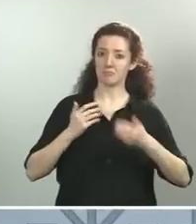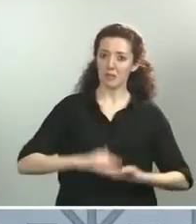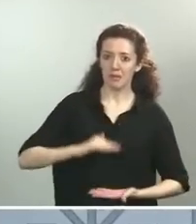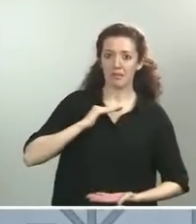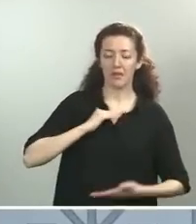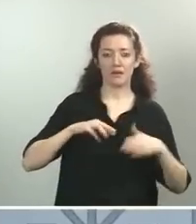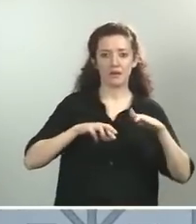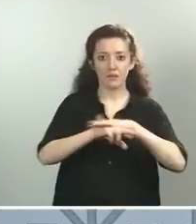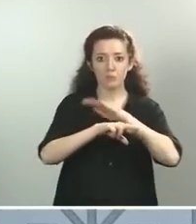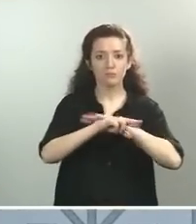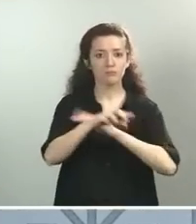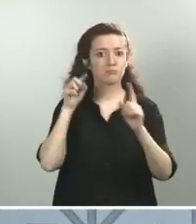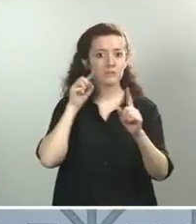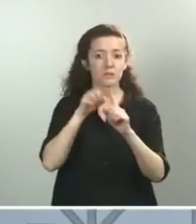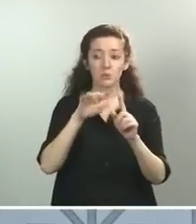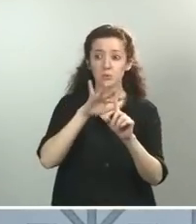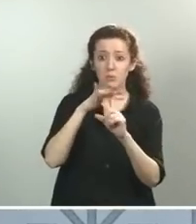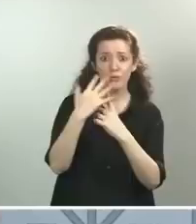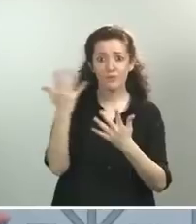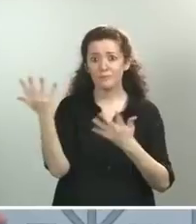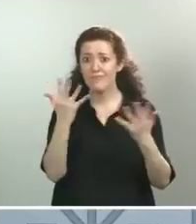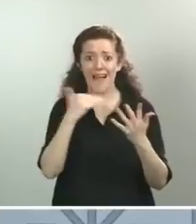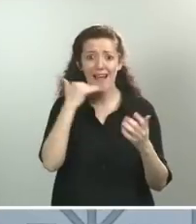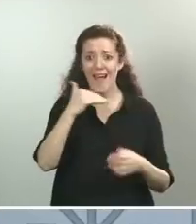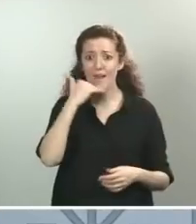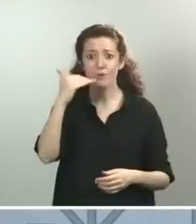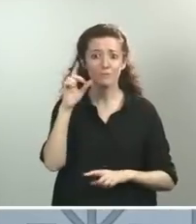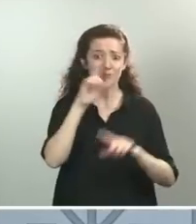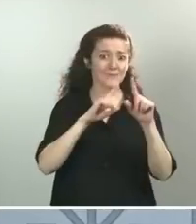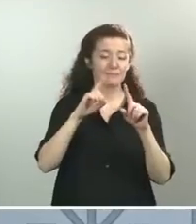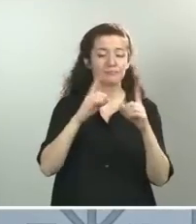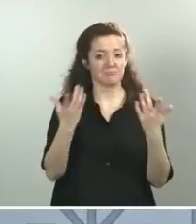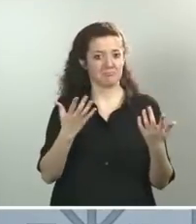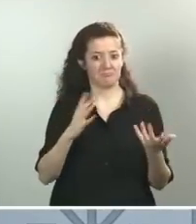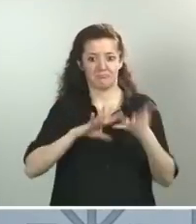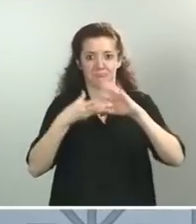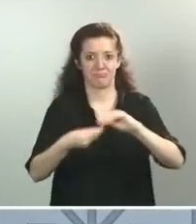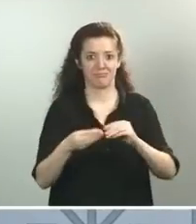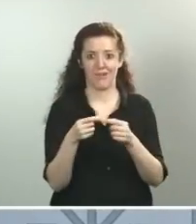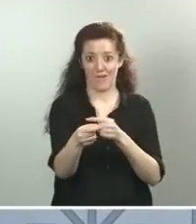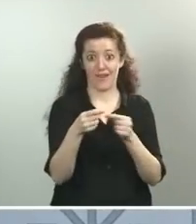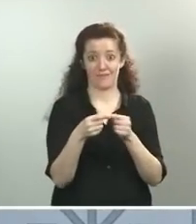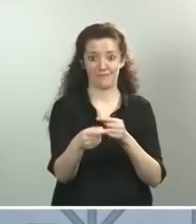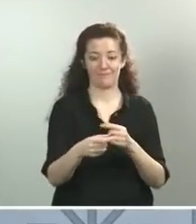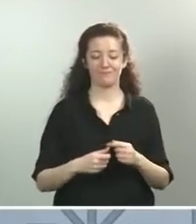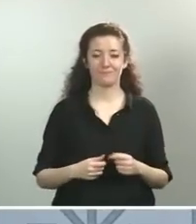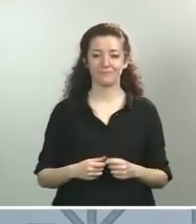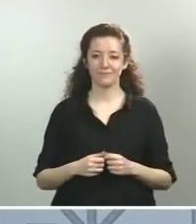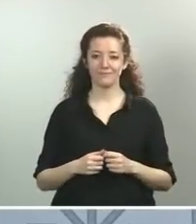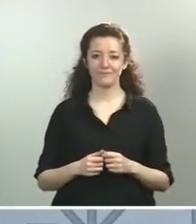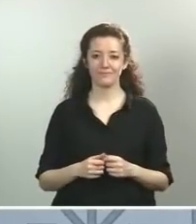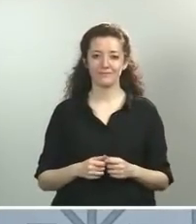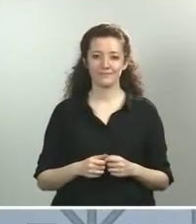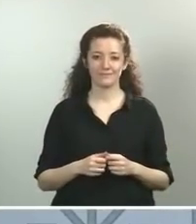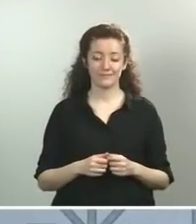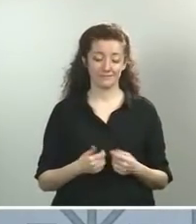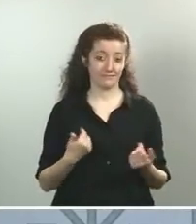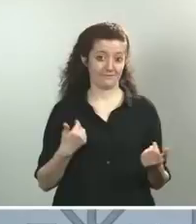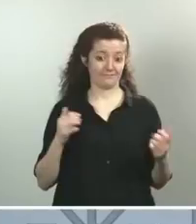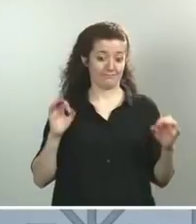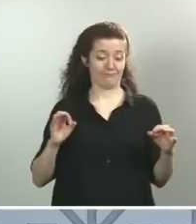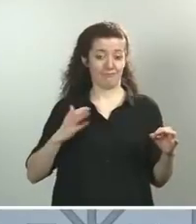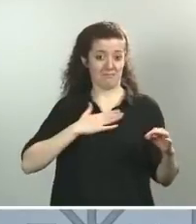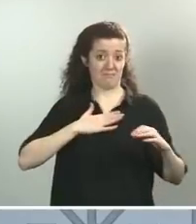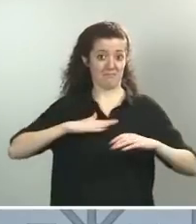E, en ese sentido, o Ministerio que eu tenho o honor de presidir